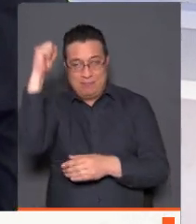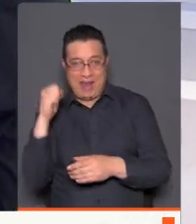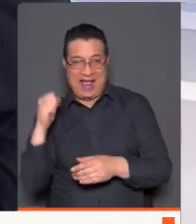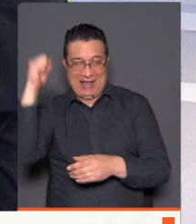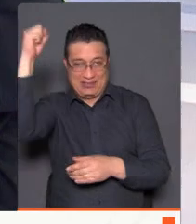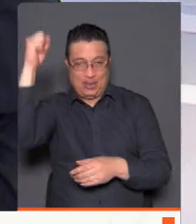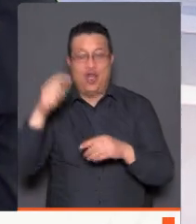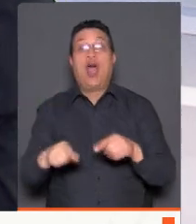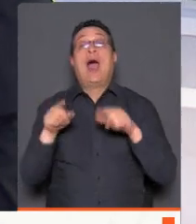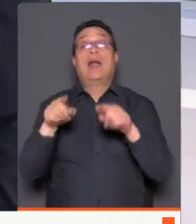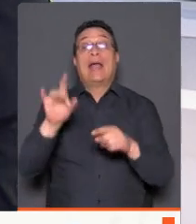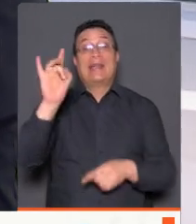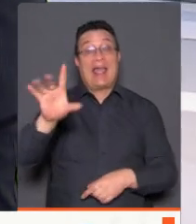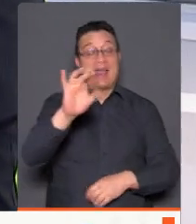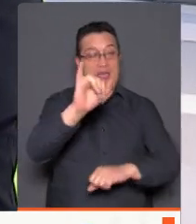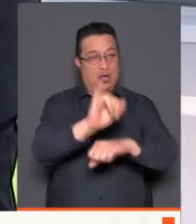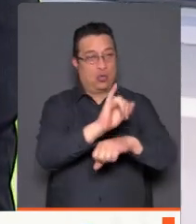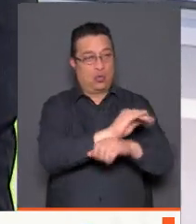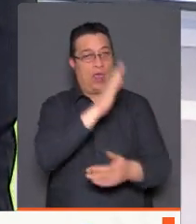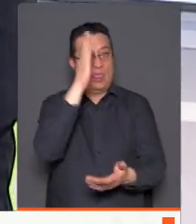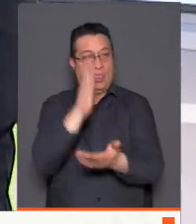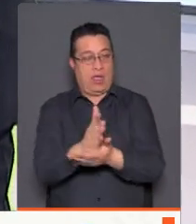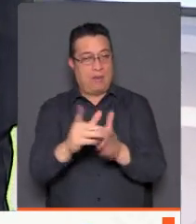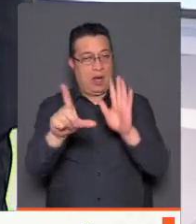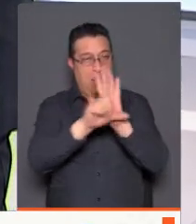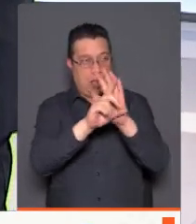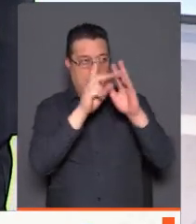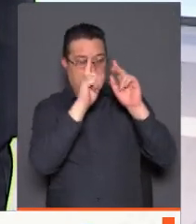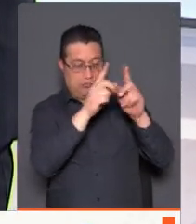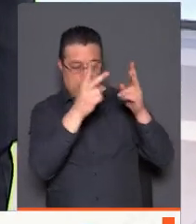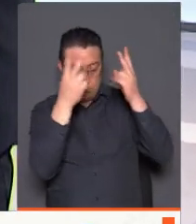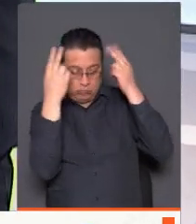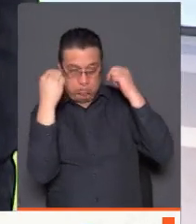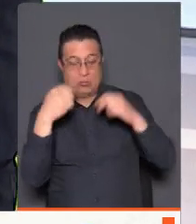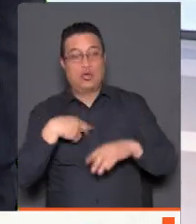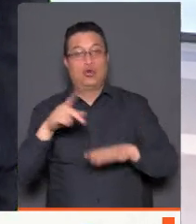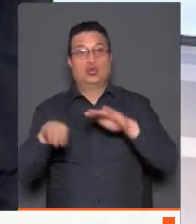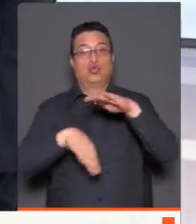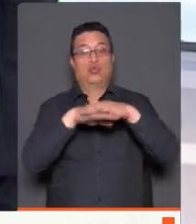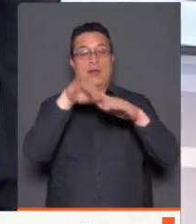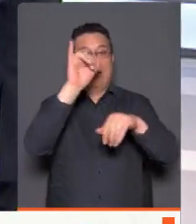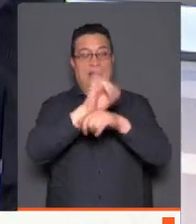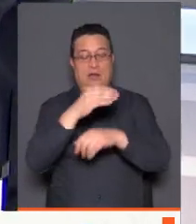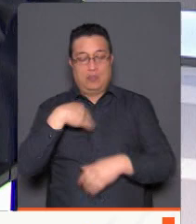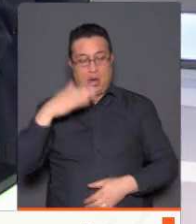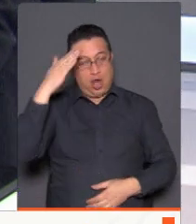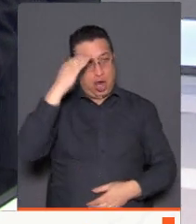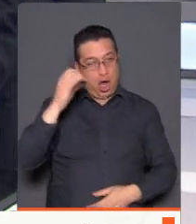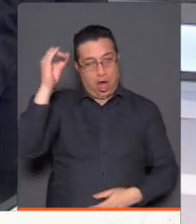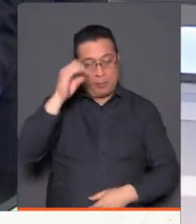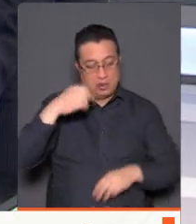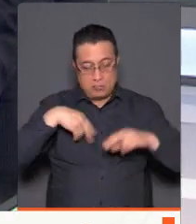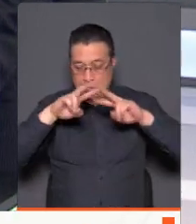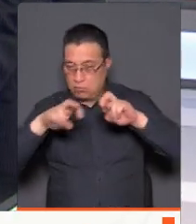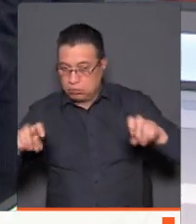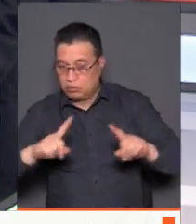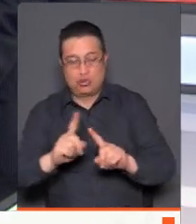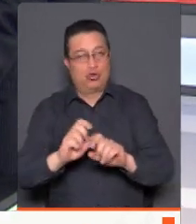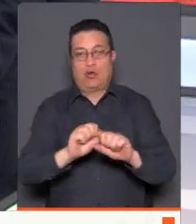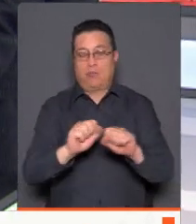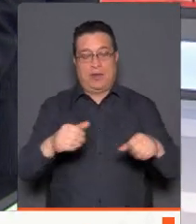cada institución debe cumplir con lo que mandata la ley y a esta superintendencia no le corresponde opinar respecto de las investigaciones que realiza un